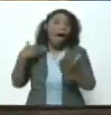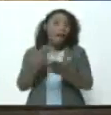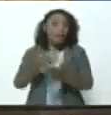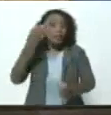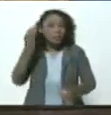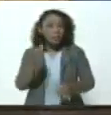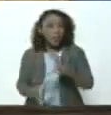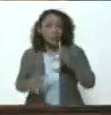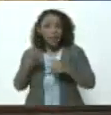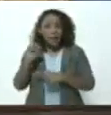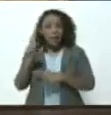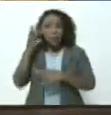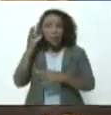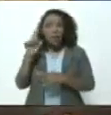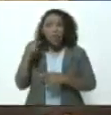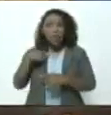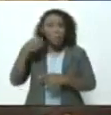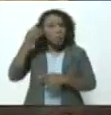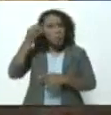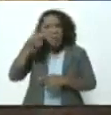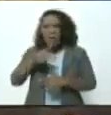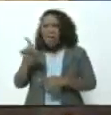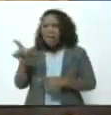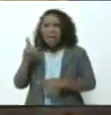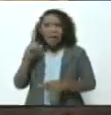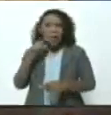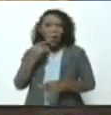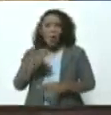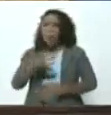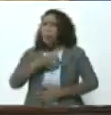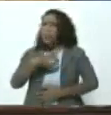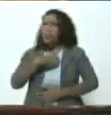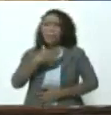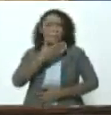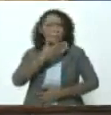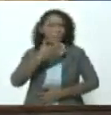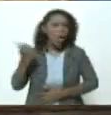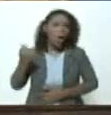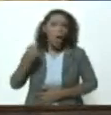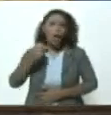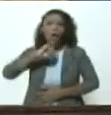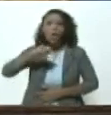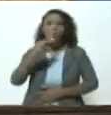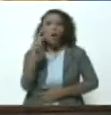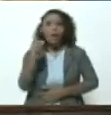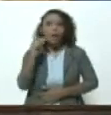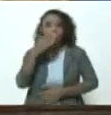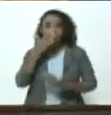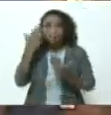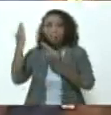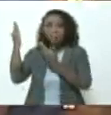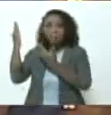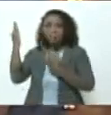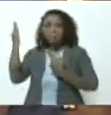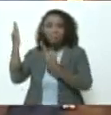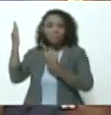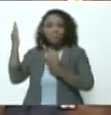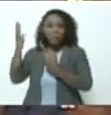apareció, y yo no creo que haya habido una posible mejor Juana que Liné. Es un